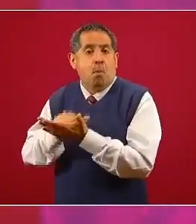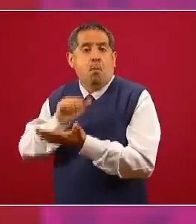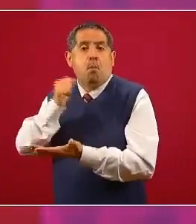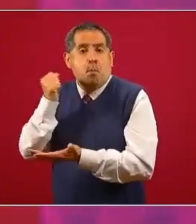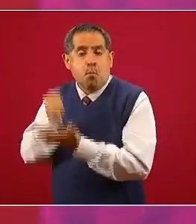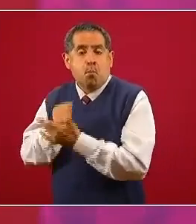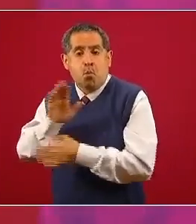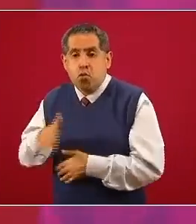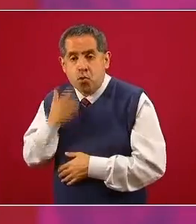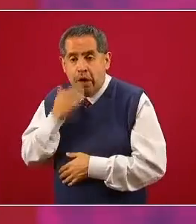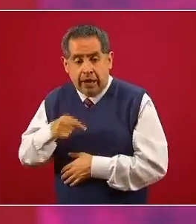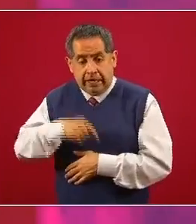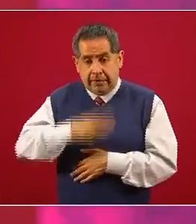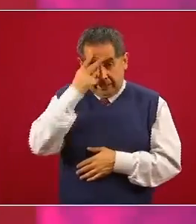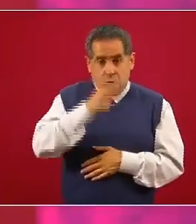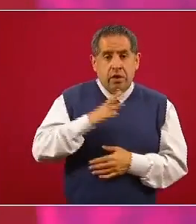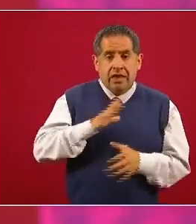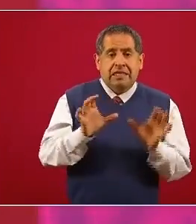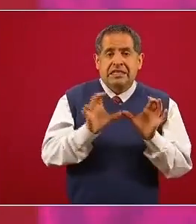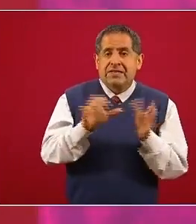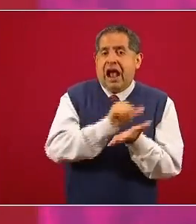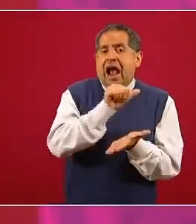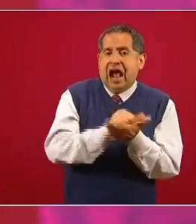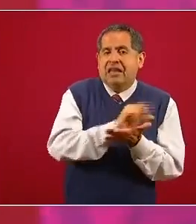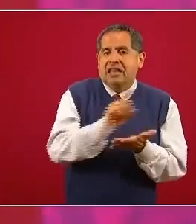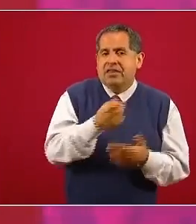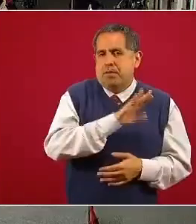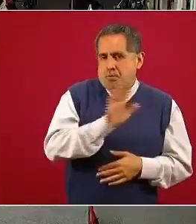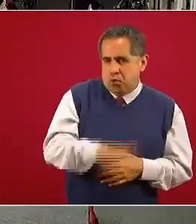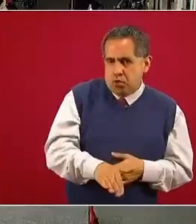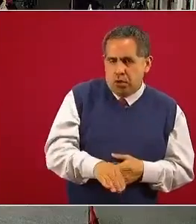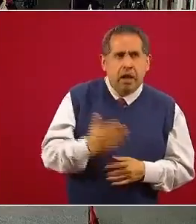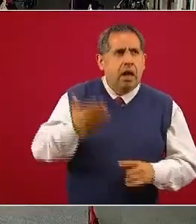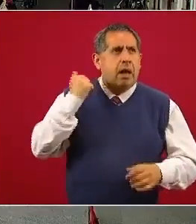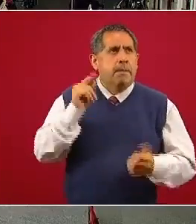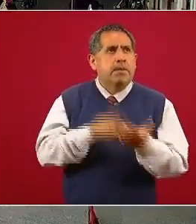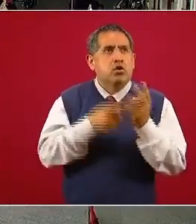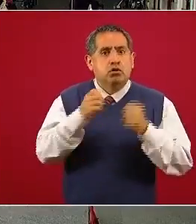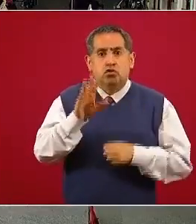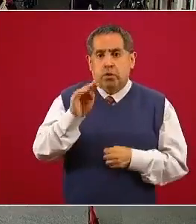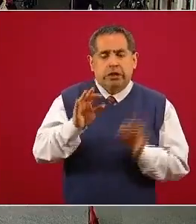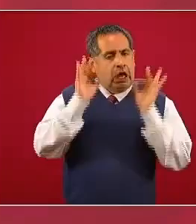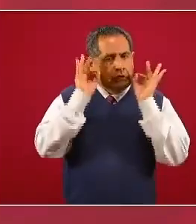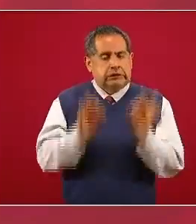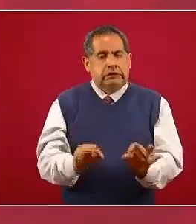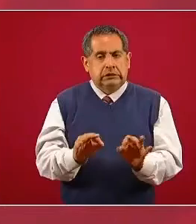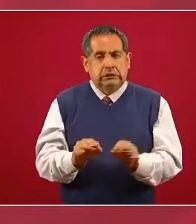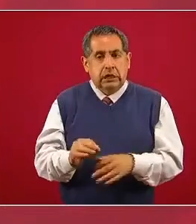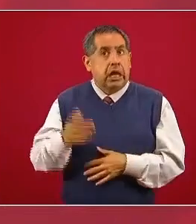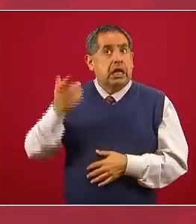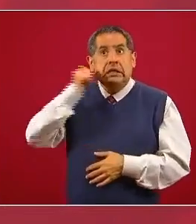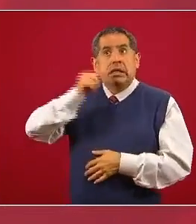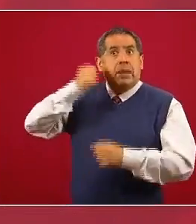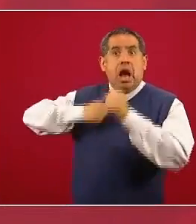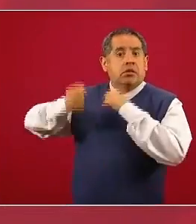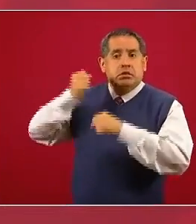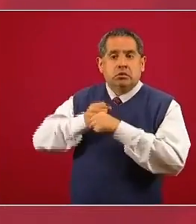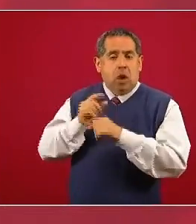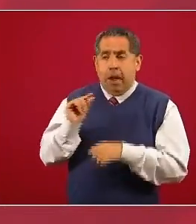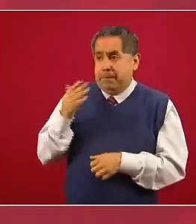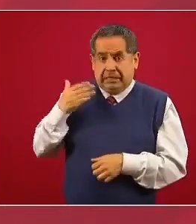México, de hecho, esto se estableció ya a nivel nacional durante los años 90. No es algo que ha existido de